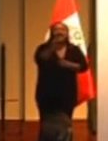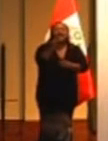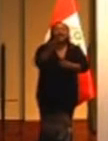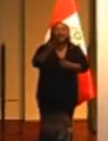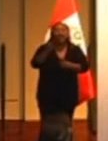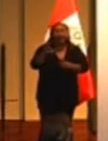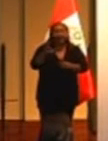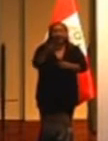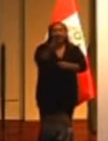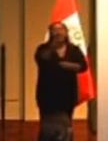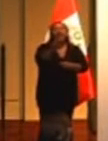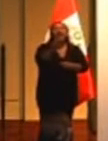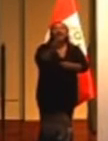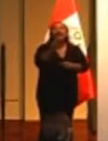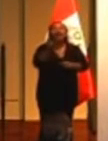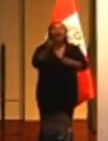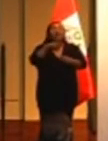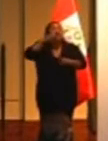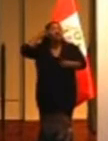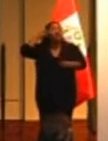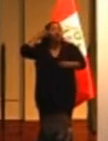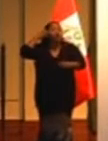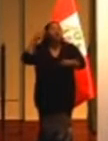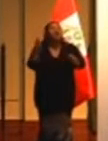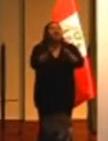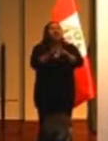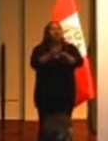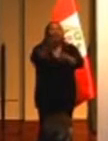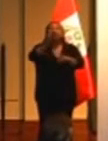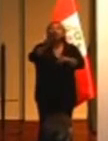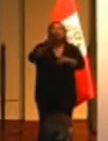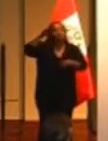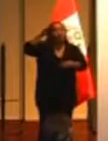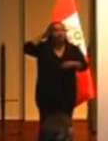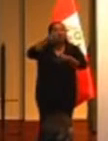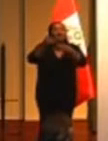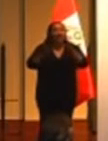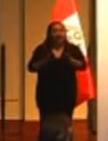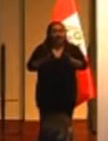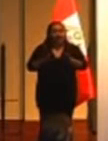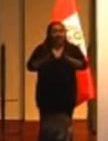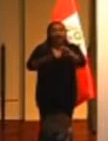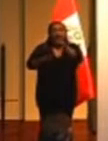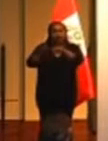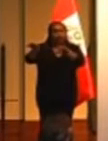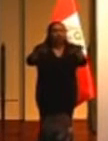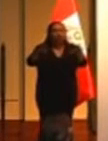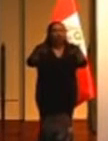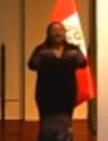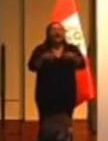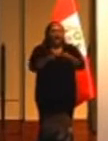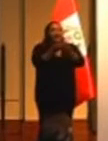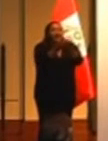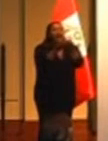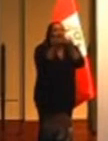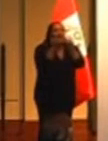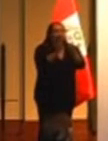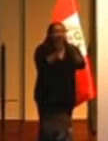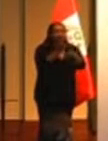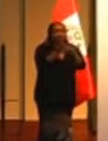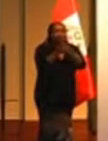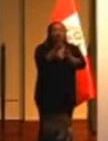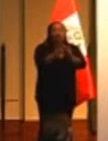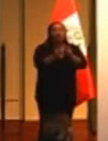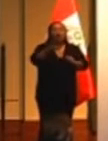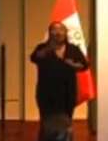Miraflores. Pero no solo ahí, sino también en las dos comisarías del distrito. Porque les hemos dado esta información a los